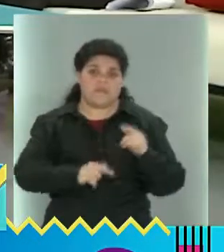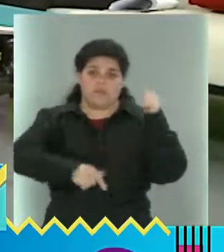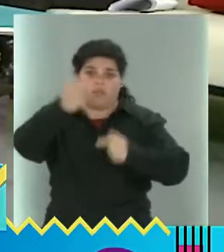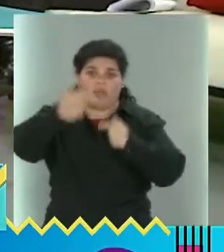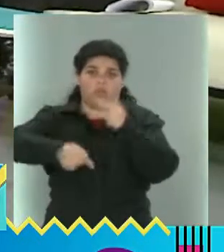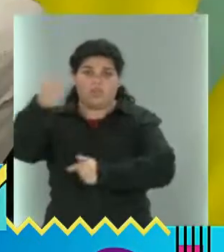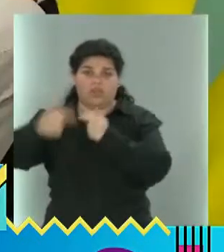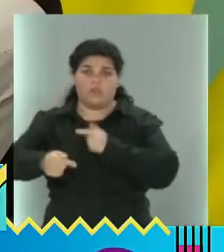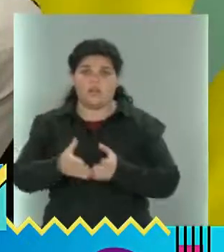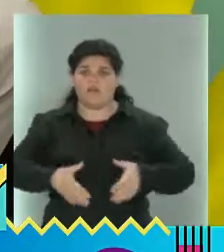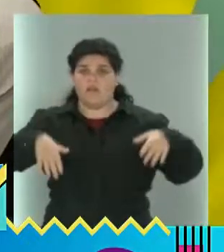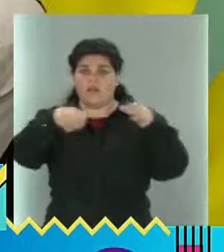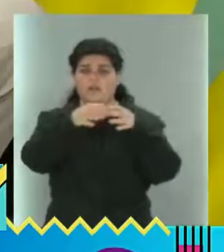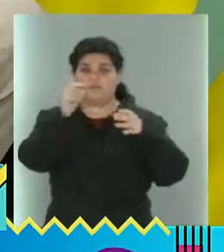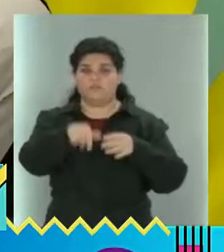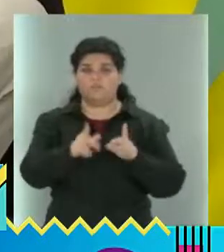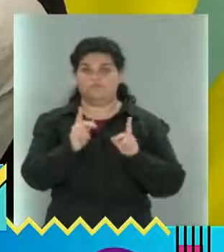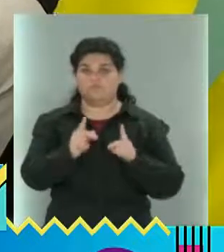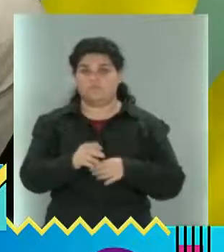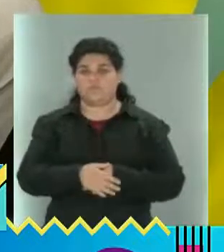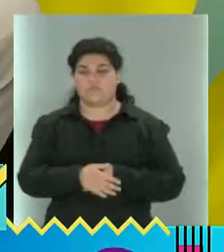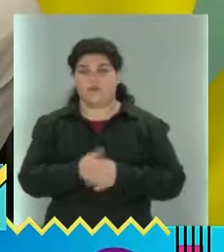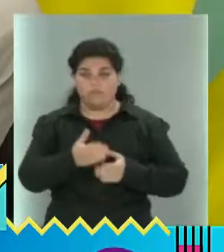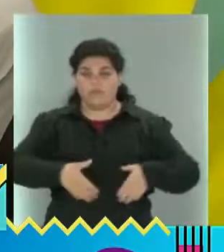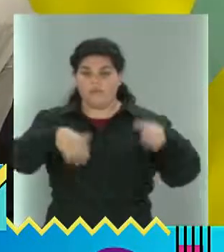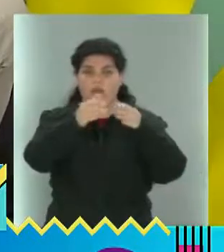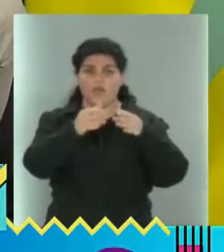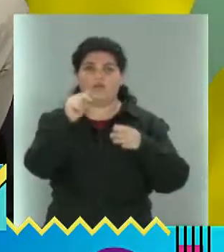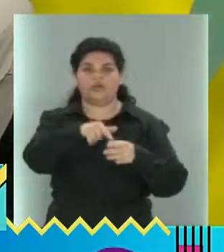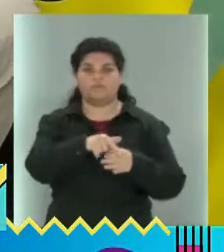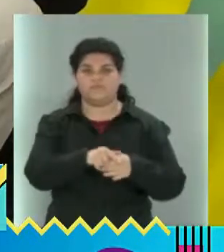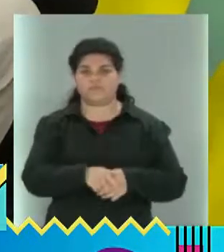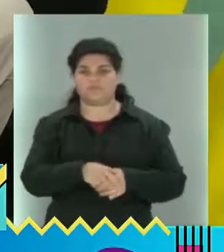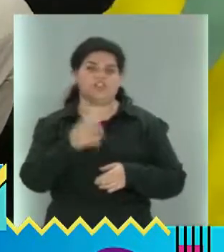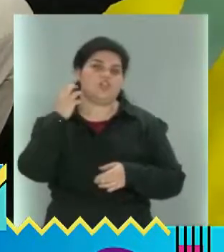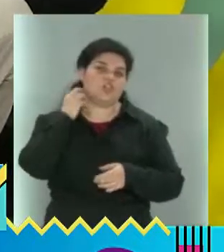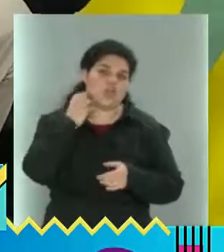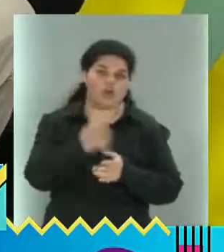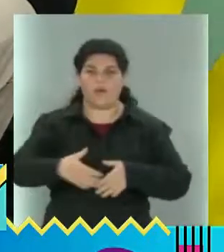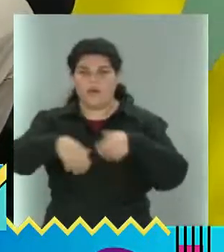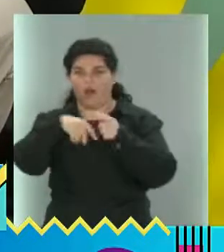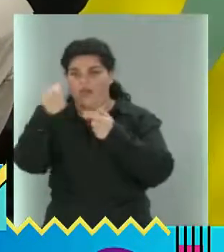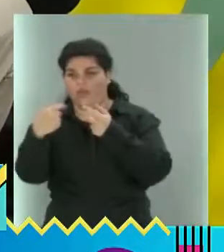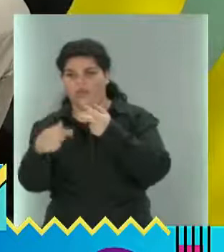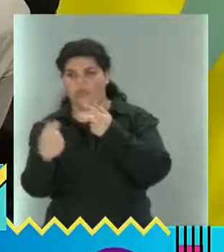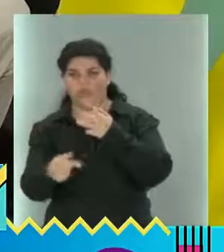locura del barril del precio, de las retenciones del barril criollo, del precio sostén de estos últimos 10 años, donde